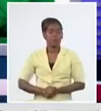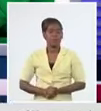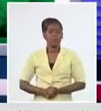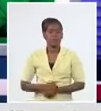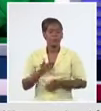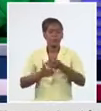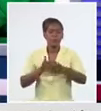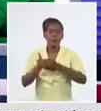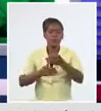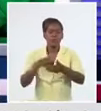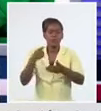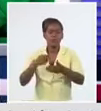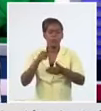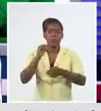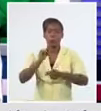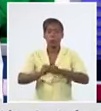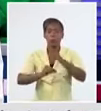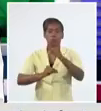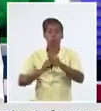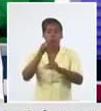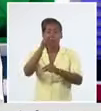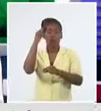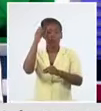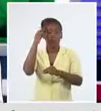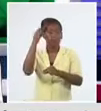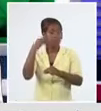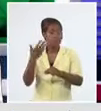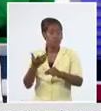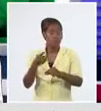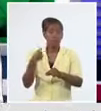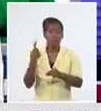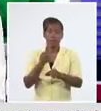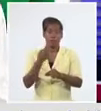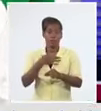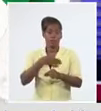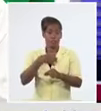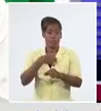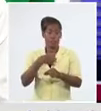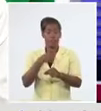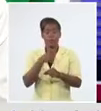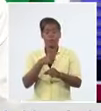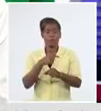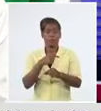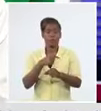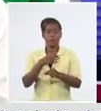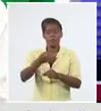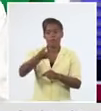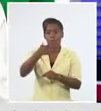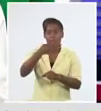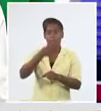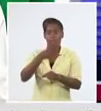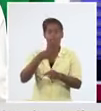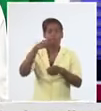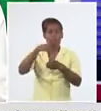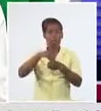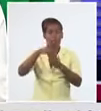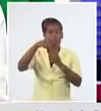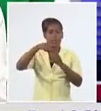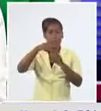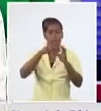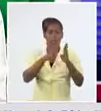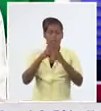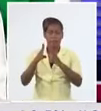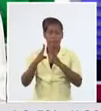ir perfeccionándose. Recordar, si tenemos 1.900 activos y eso se va sumando día a día, piensen en el